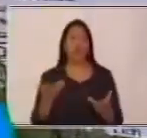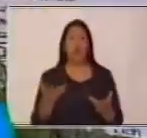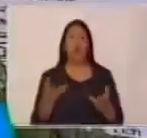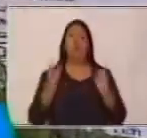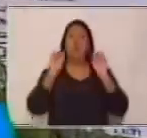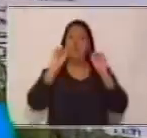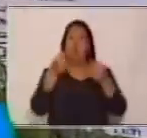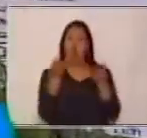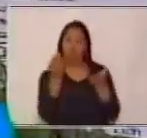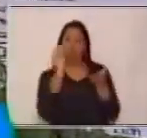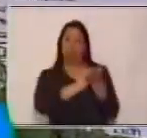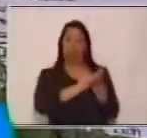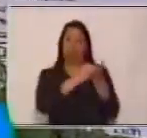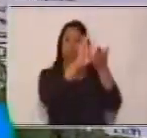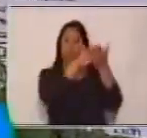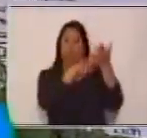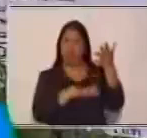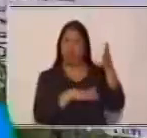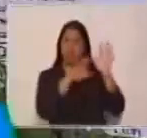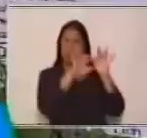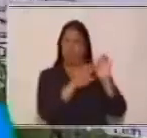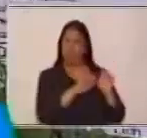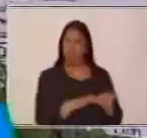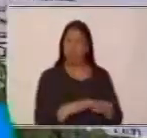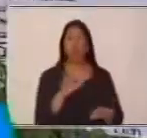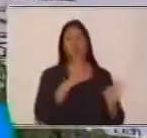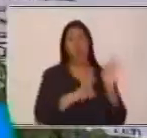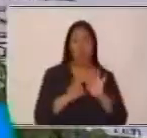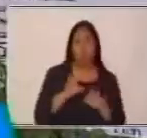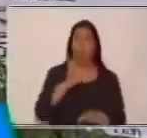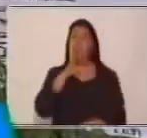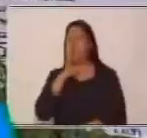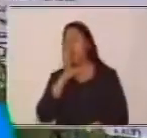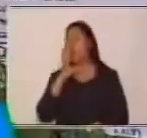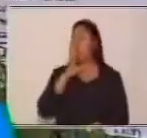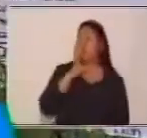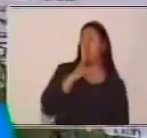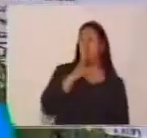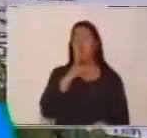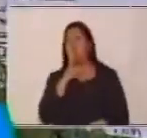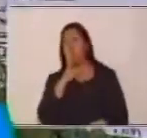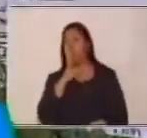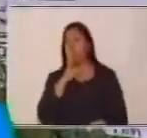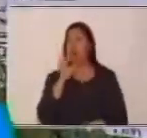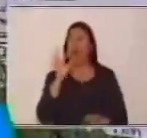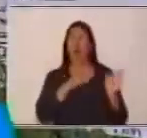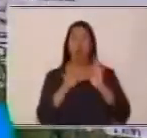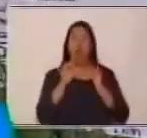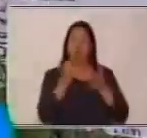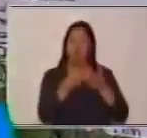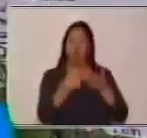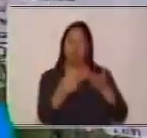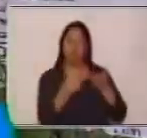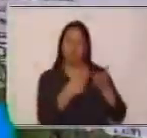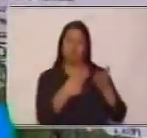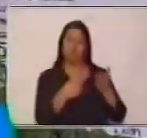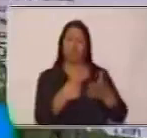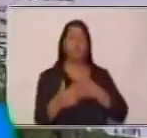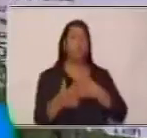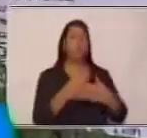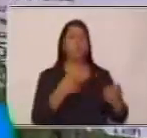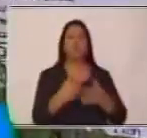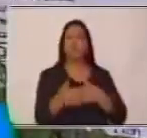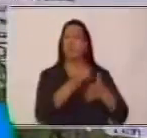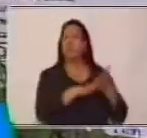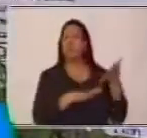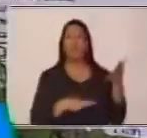de escribir o redactar un poema o al hablar o escribir cualquier texto. ¿Por qué? Porque estas figuras literarias